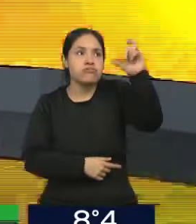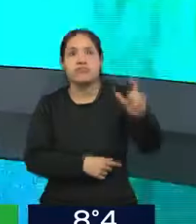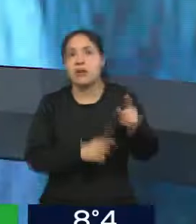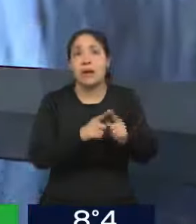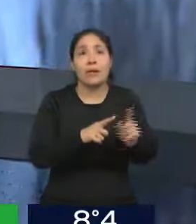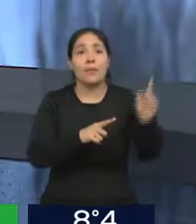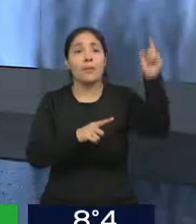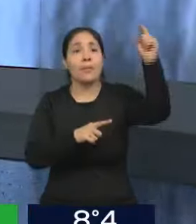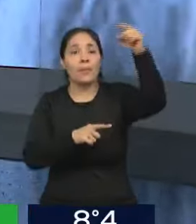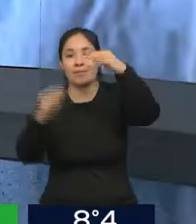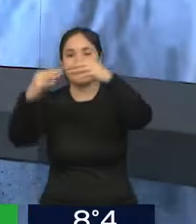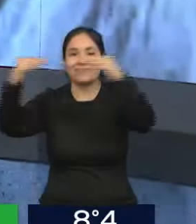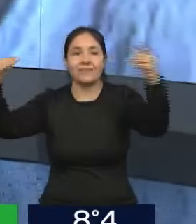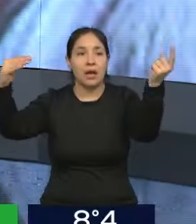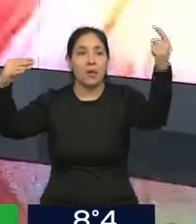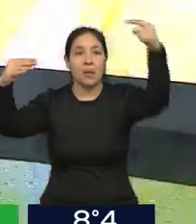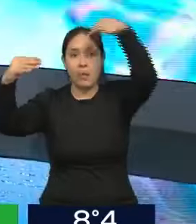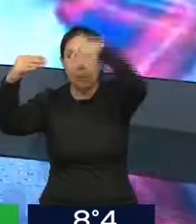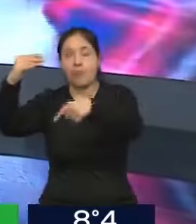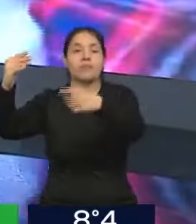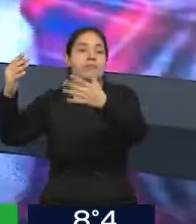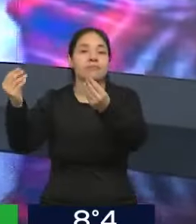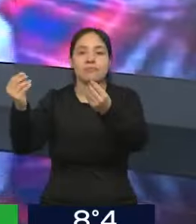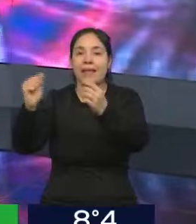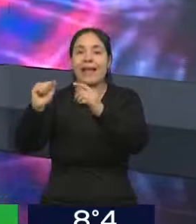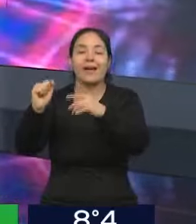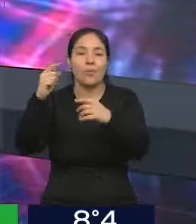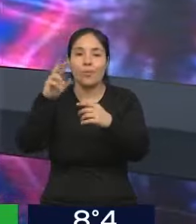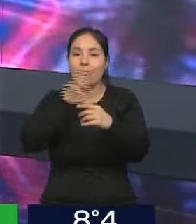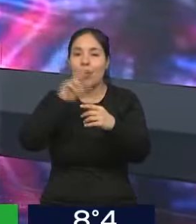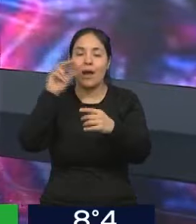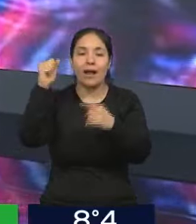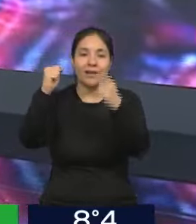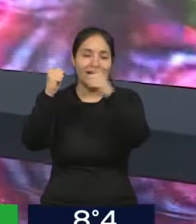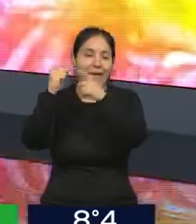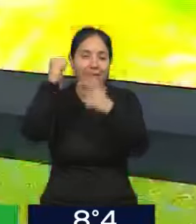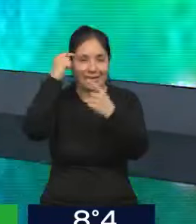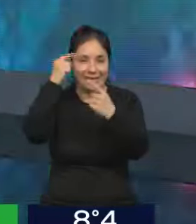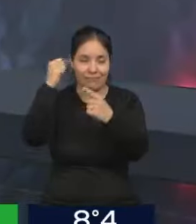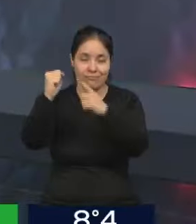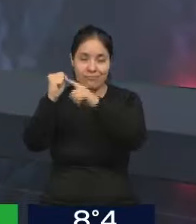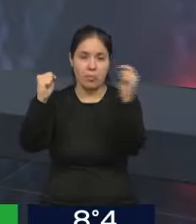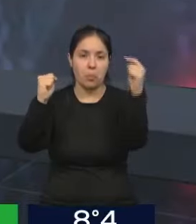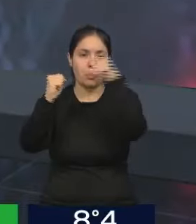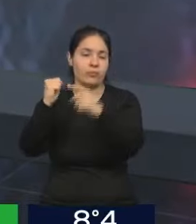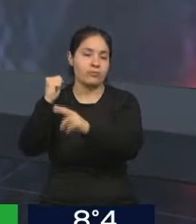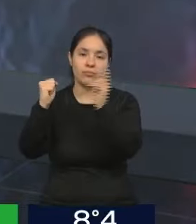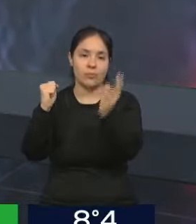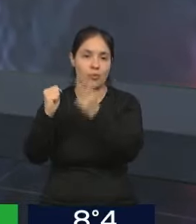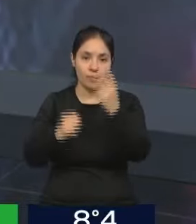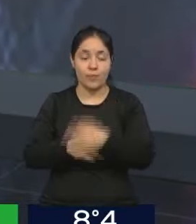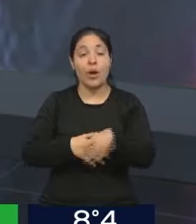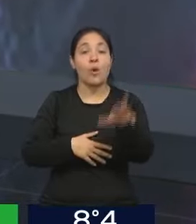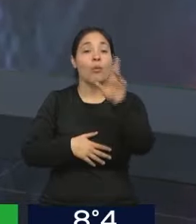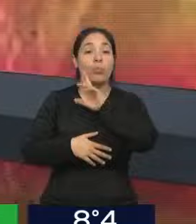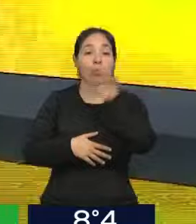media sombra terminó con la vida de esta joven. Mariana Domínguez tenía 28 años y celebraba